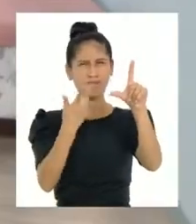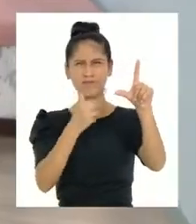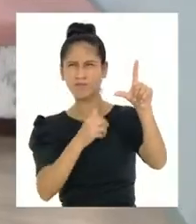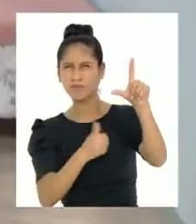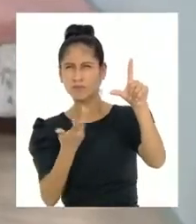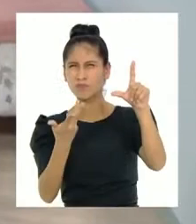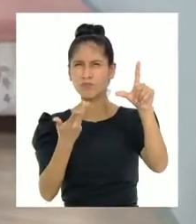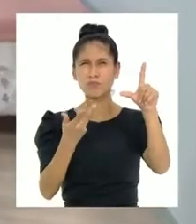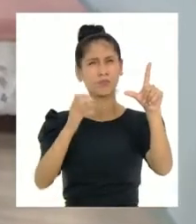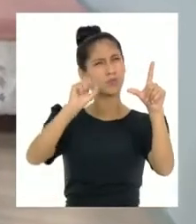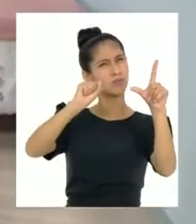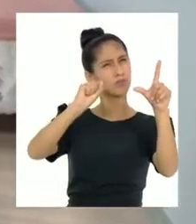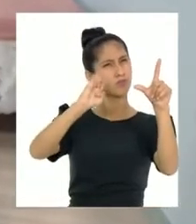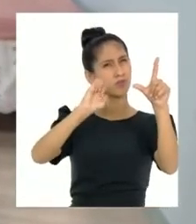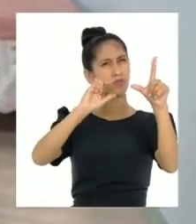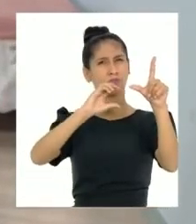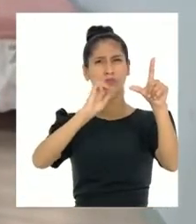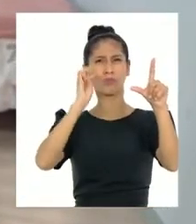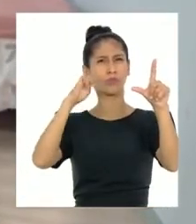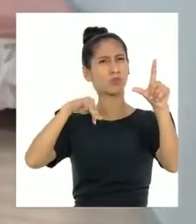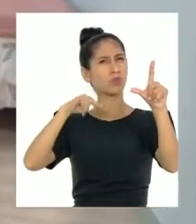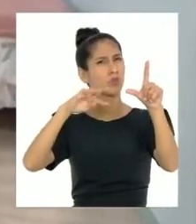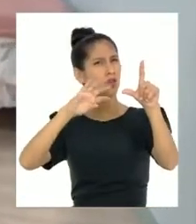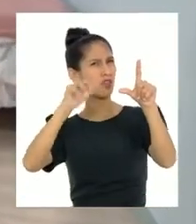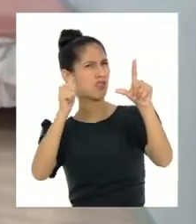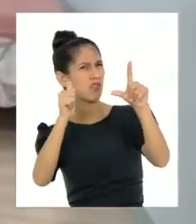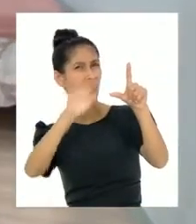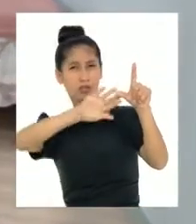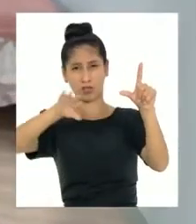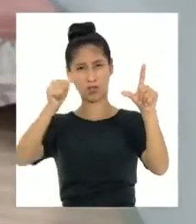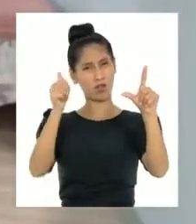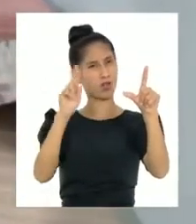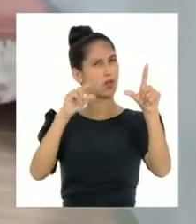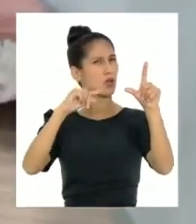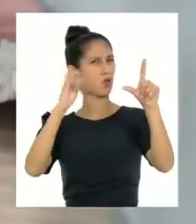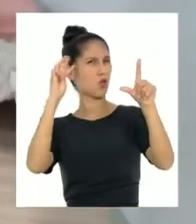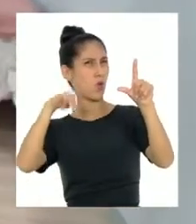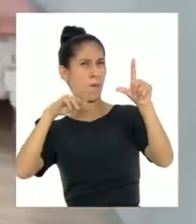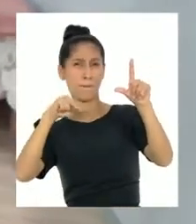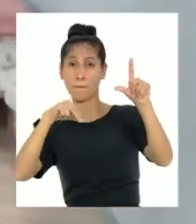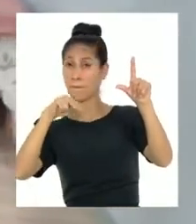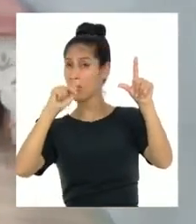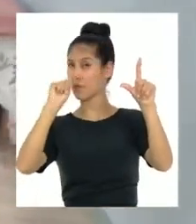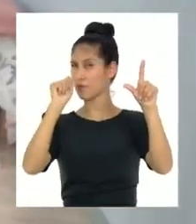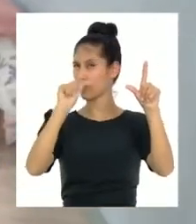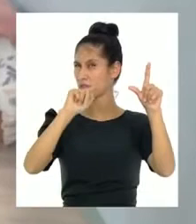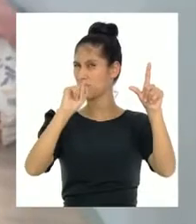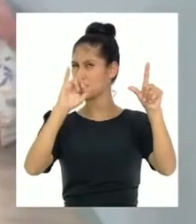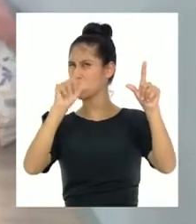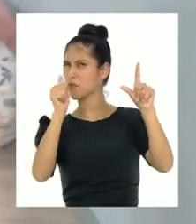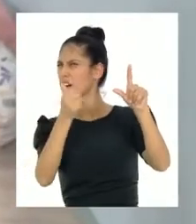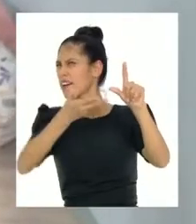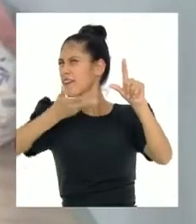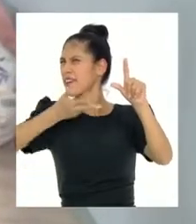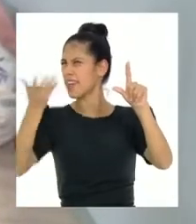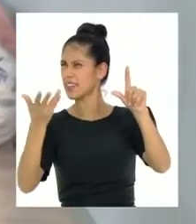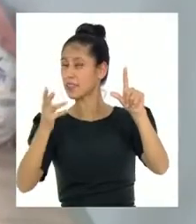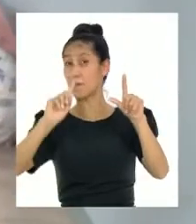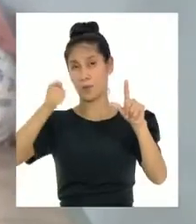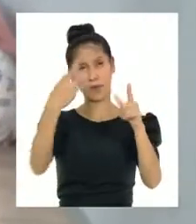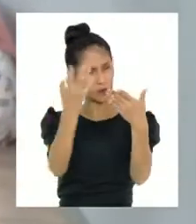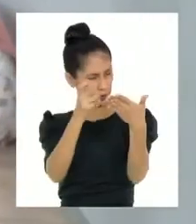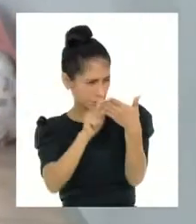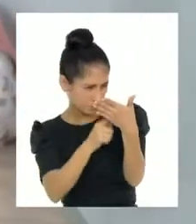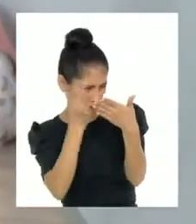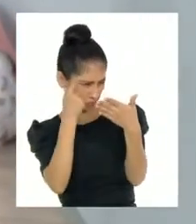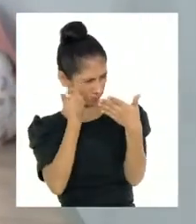secuencia argumentativa. Me gustaría entender entender más sobre la argumentación porque así